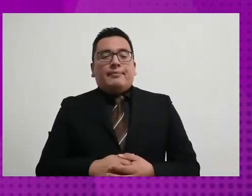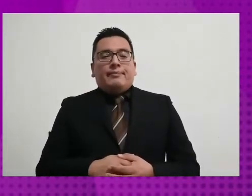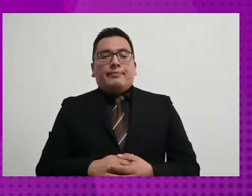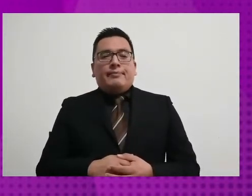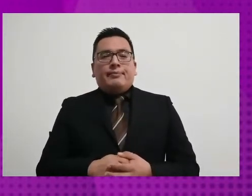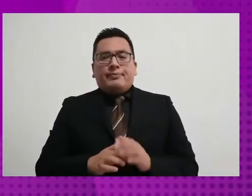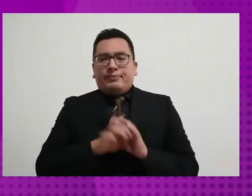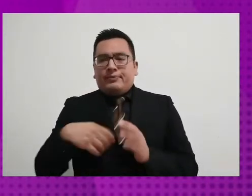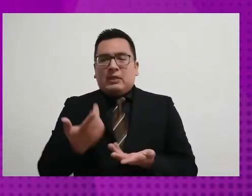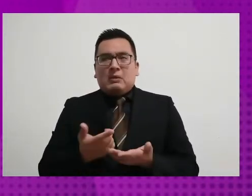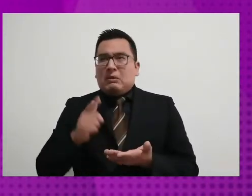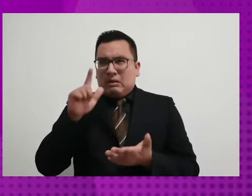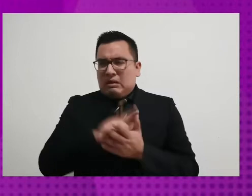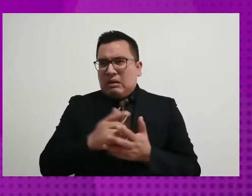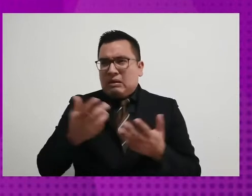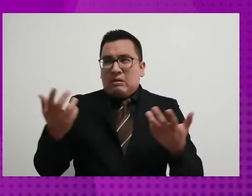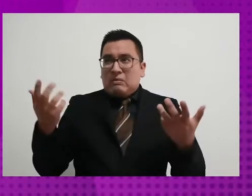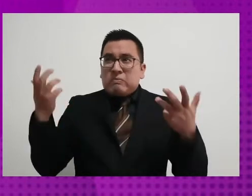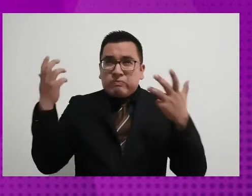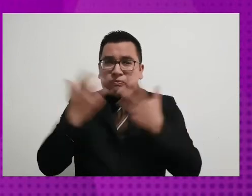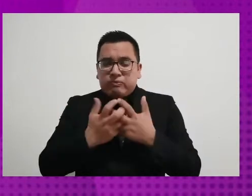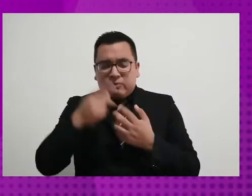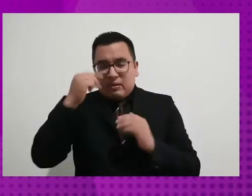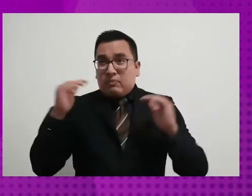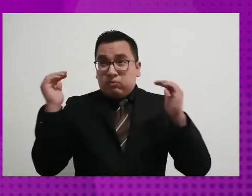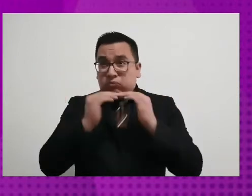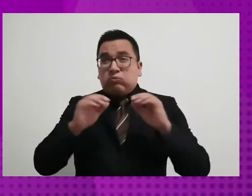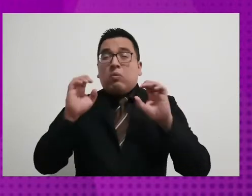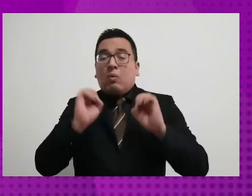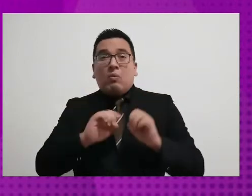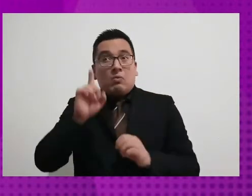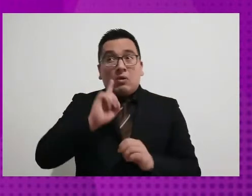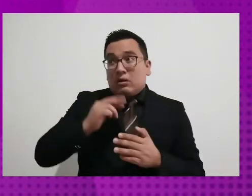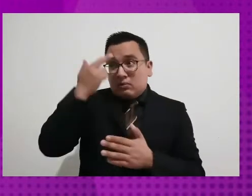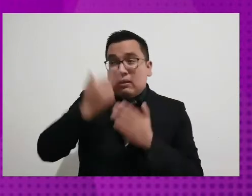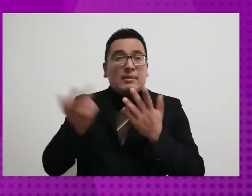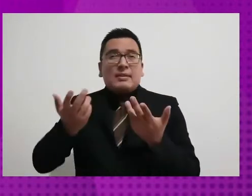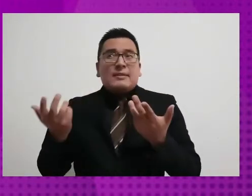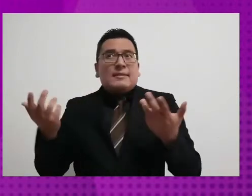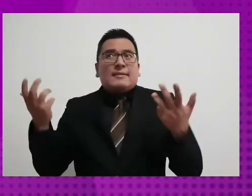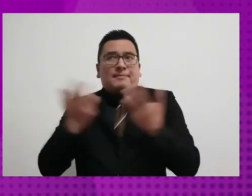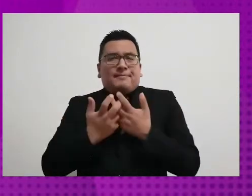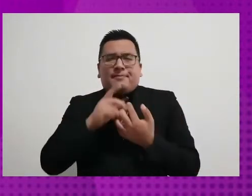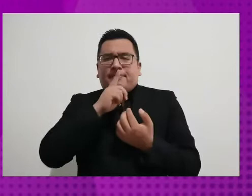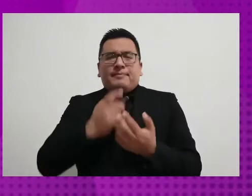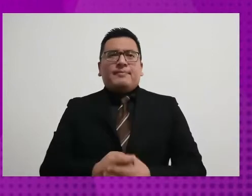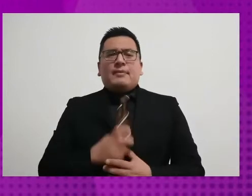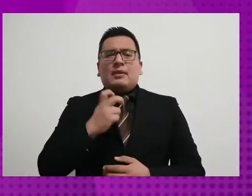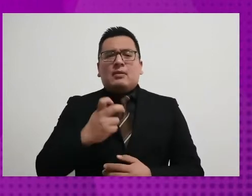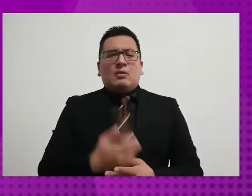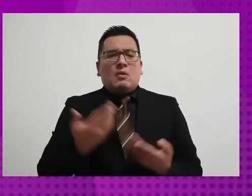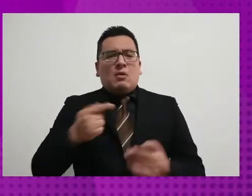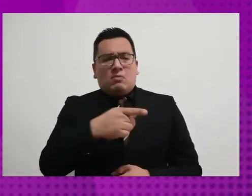la legislación en estas dos materias, paridad y violencia política, y mandata justamente dos cosas, ¿no? Una, la